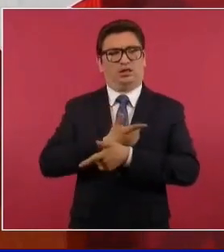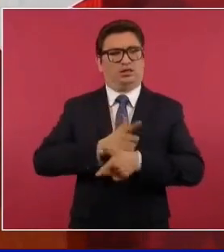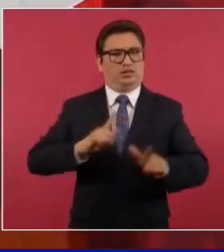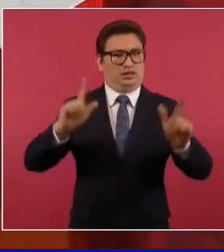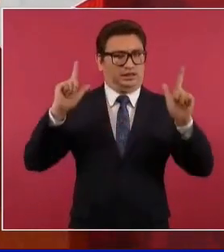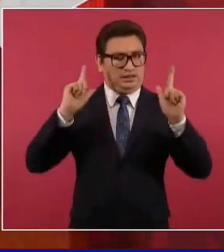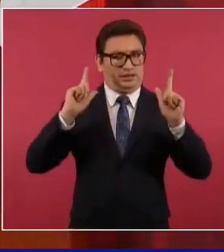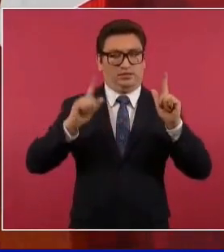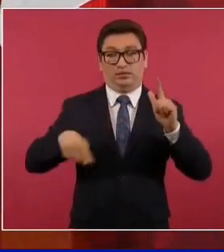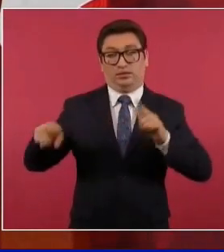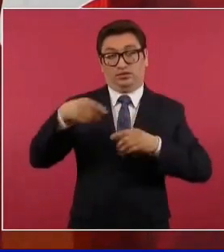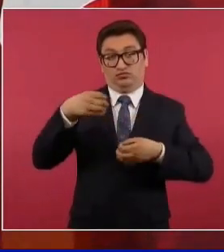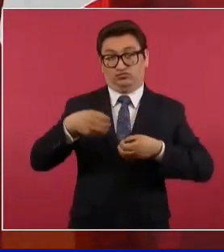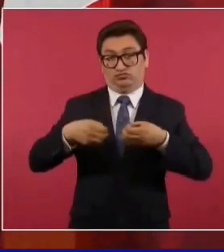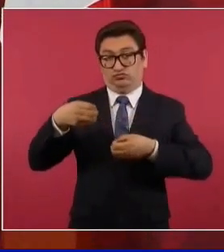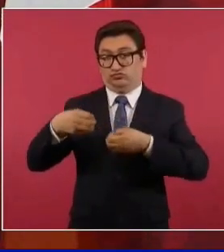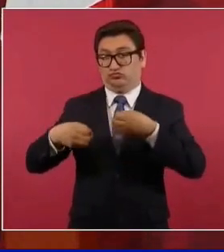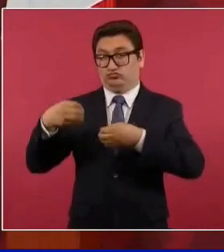los ministros,